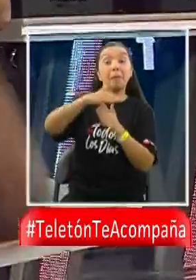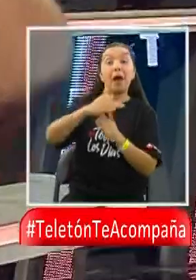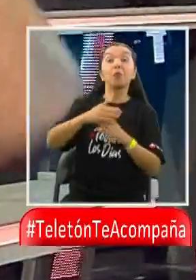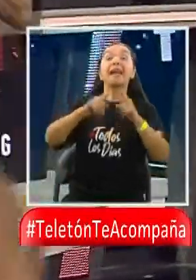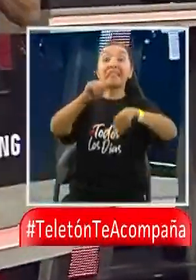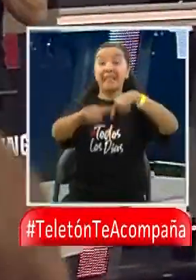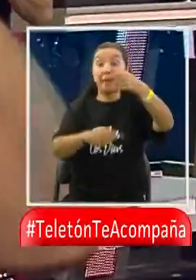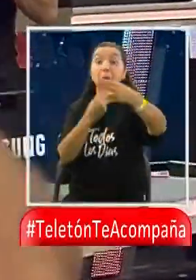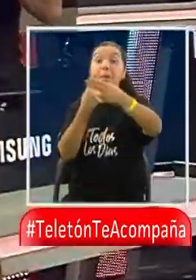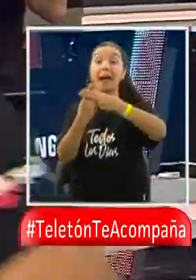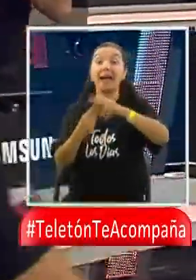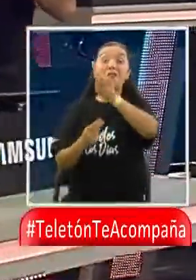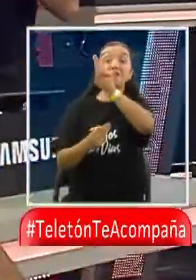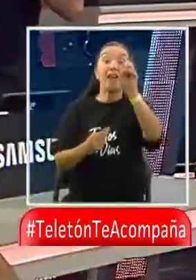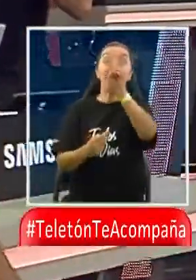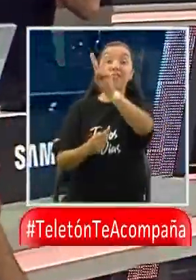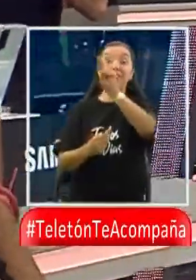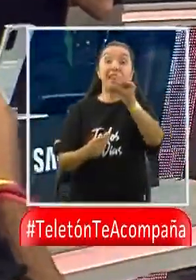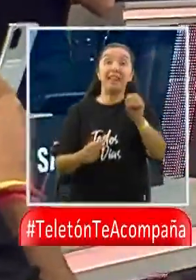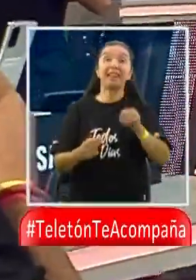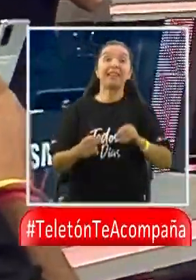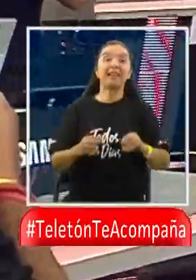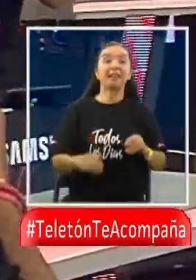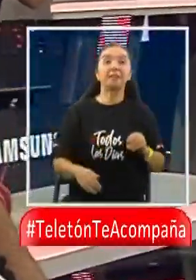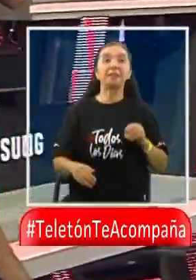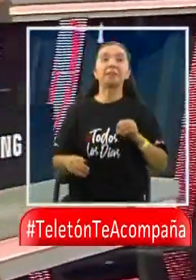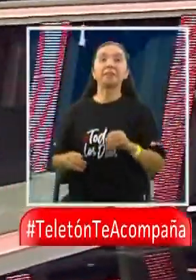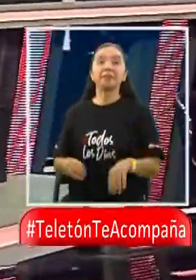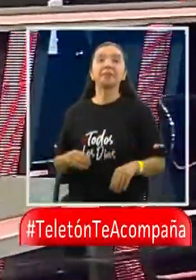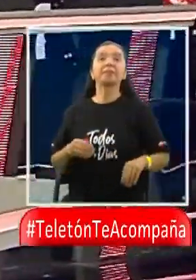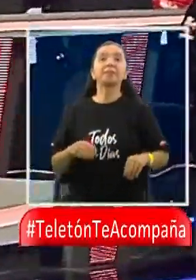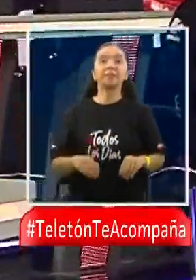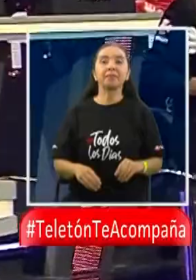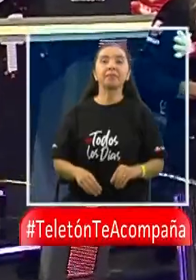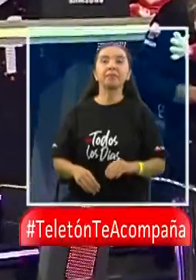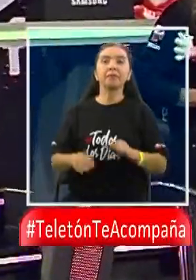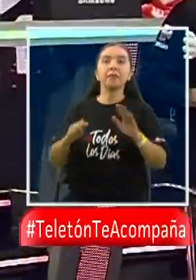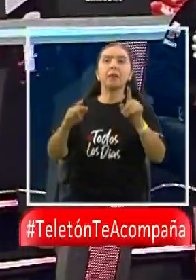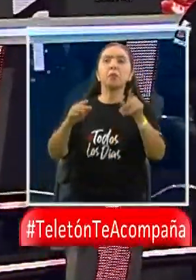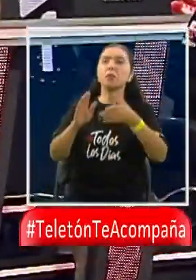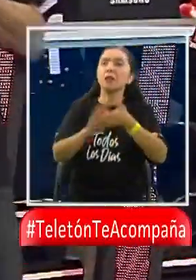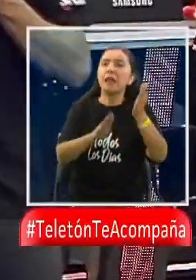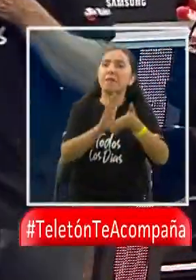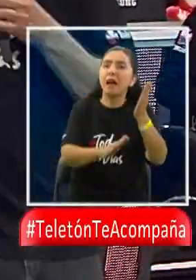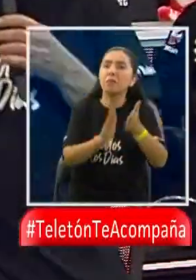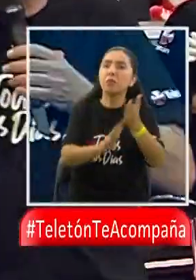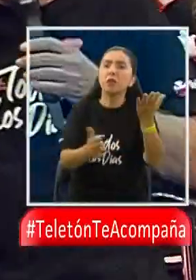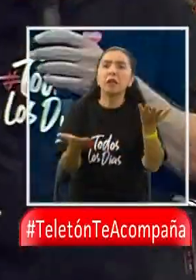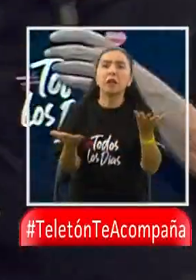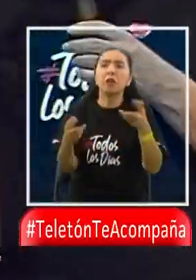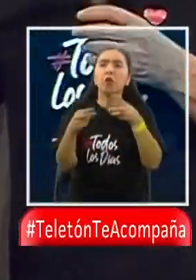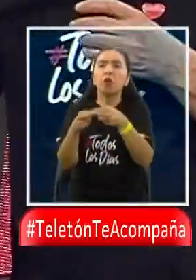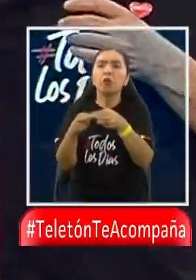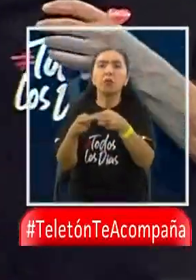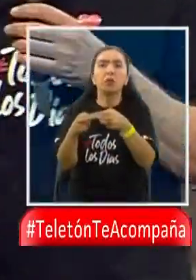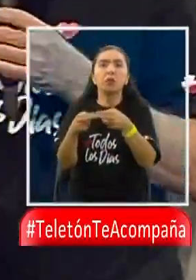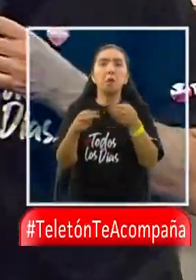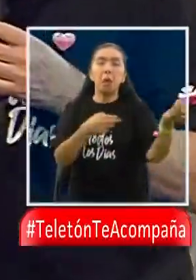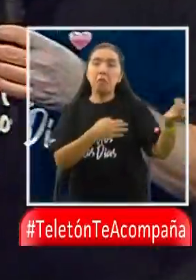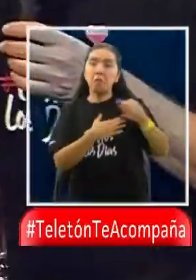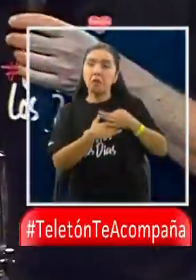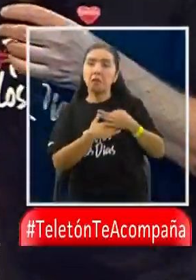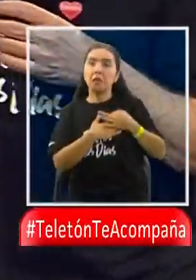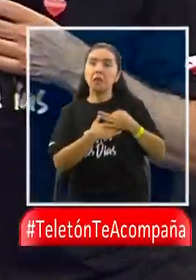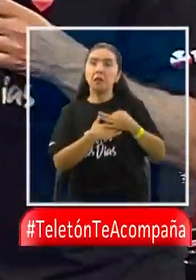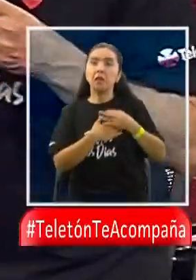más Teletón. ¡Pose! 20, 20. ¿Por qué? ¿Qué cosa? ¿Por qué te está yendo al corte comercial? Si me eso me dijeron. ¿Qué pasa